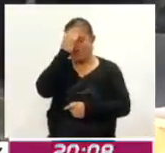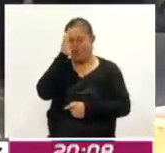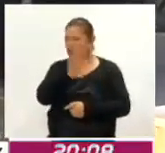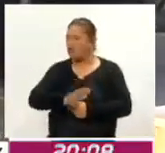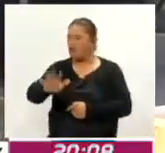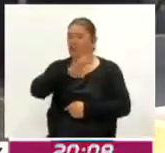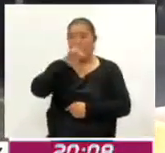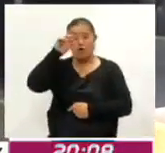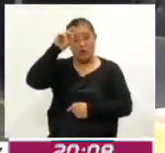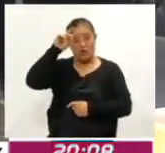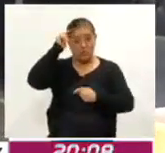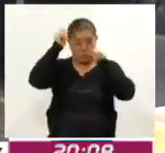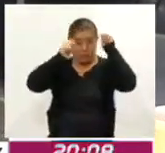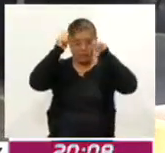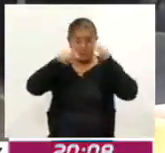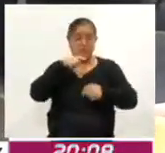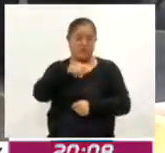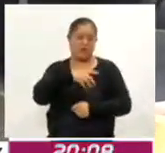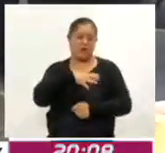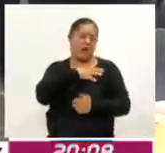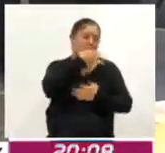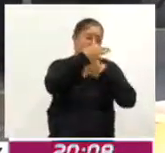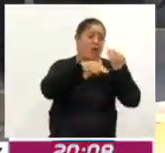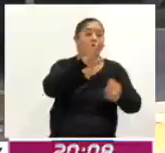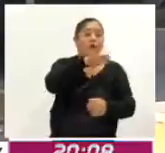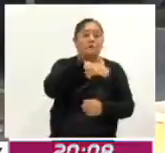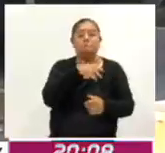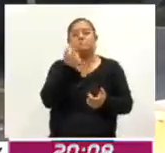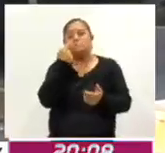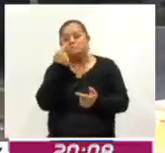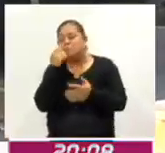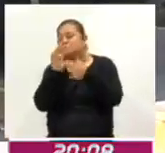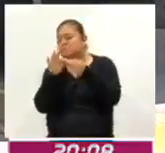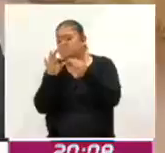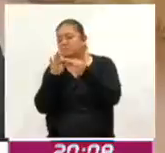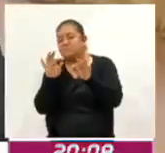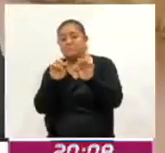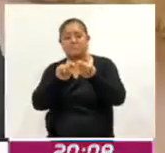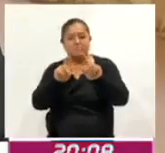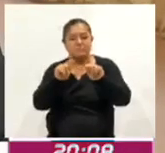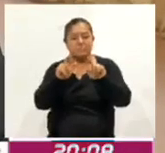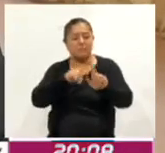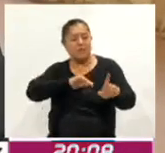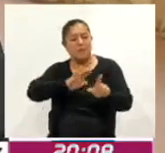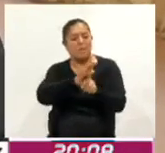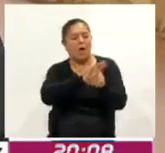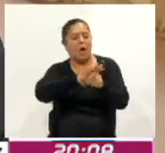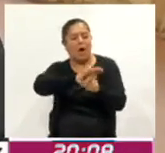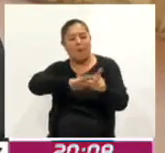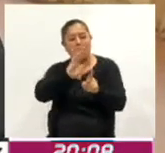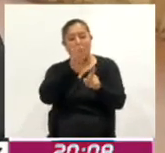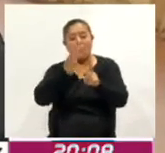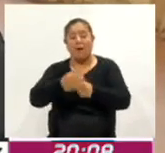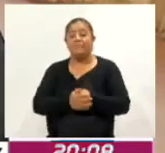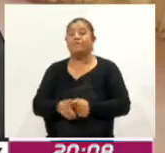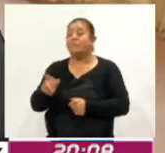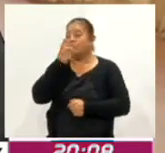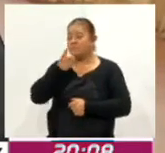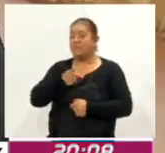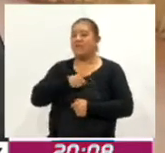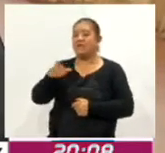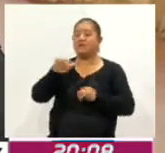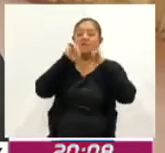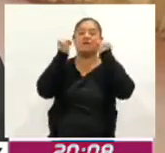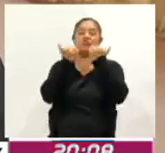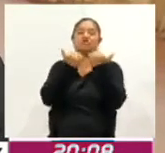así promocionarlos en su paquete de viaje, informó en rueda de prensa el presidente de la Asociación de Hoteles y Moteles del Estado de Tlaxcala, Virgilio